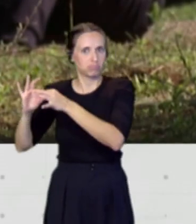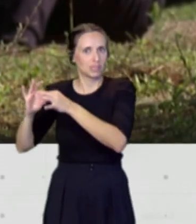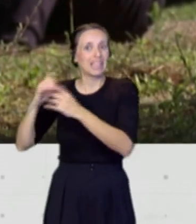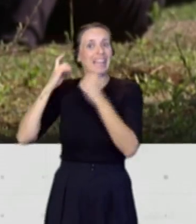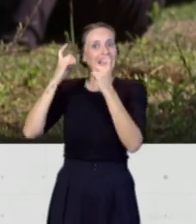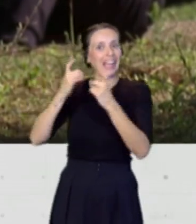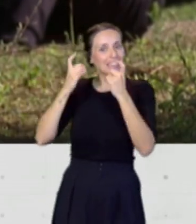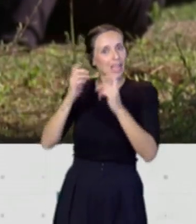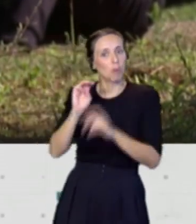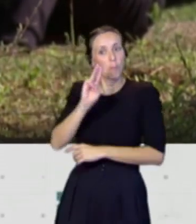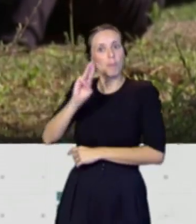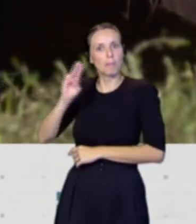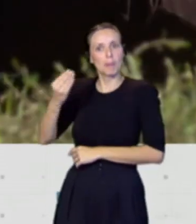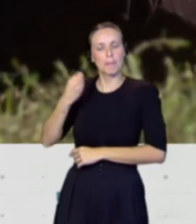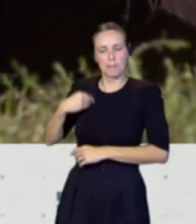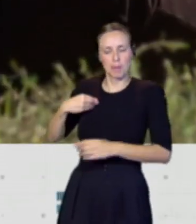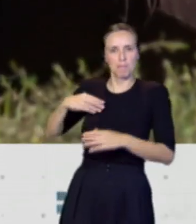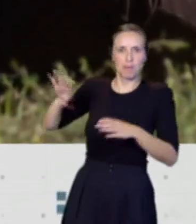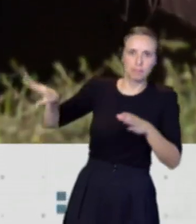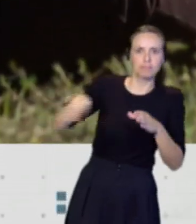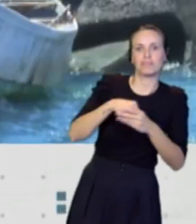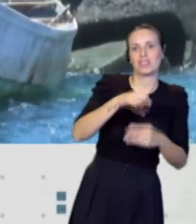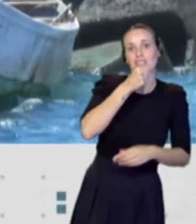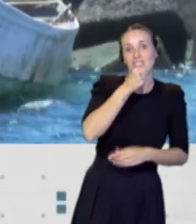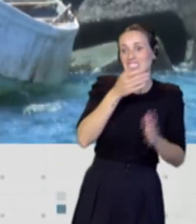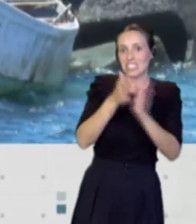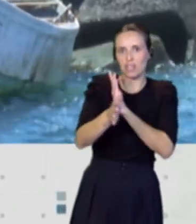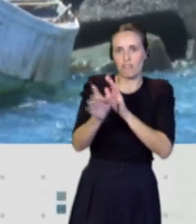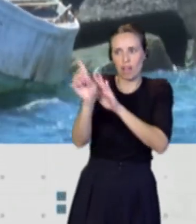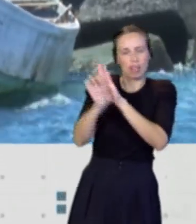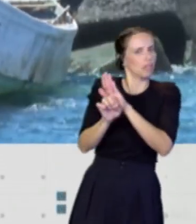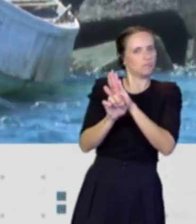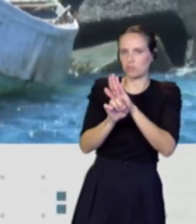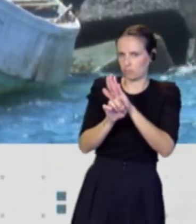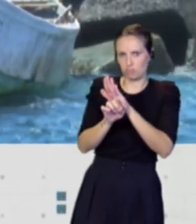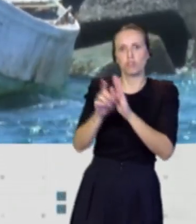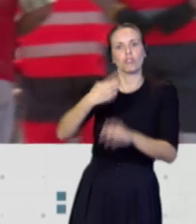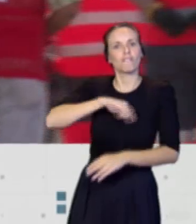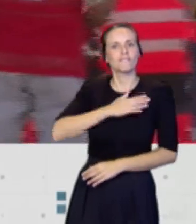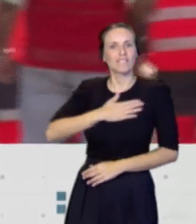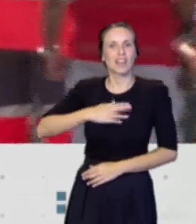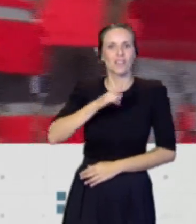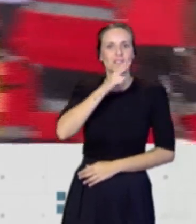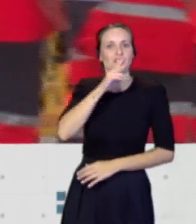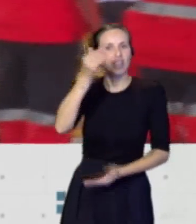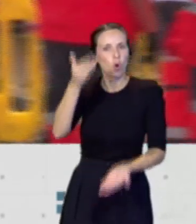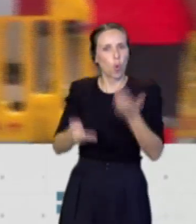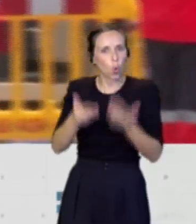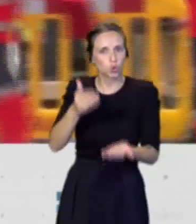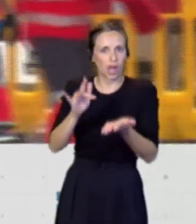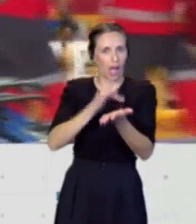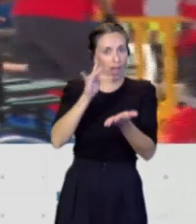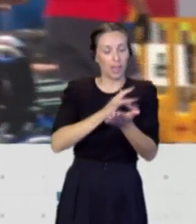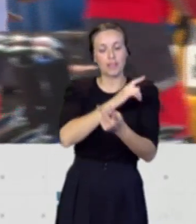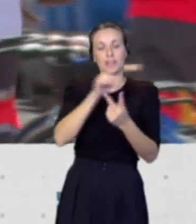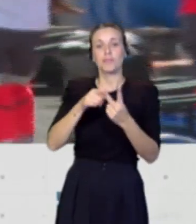compromisos claros con la agenda socialdemócrata, que significa ni un paso atrás en la agenda de la transición verde justa, ni un paso atrás en la protección de los derechos